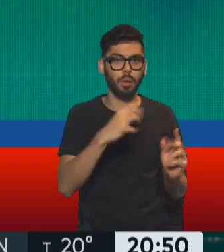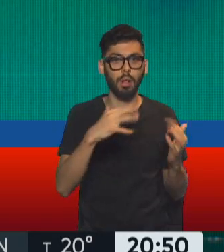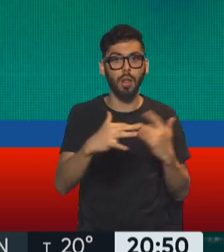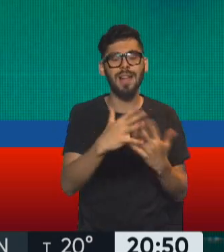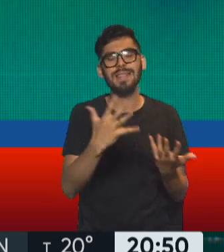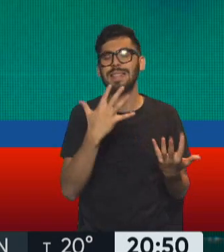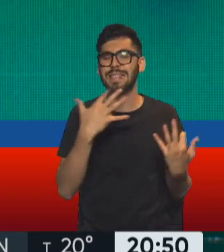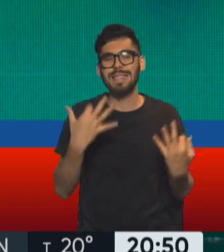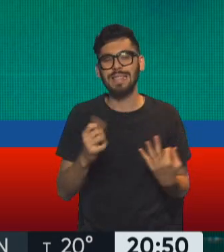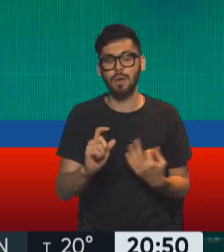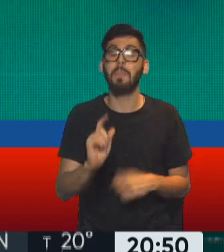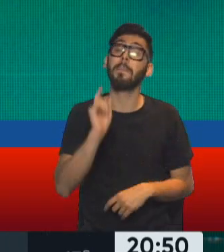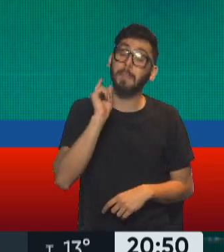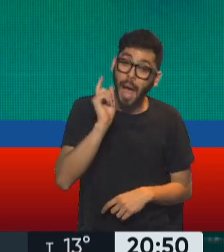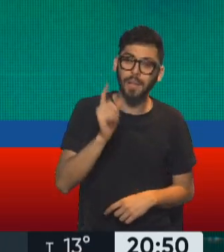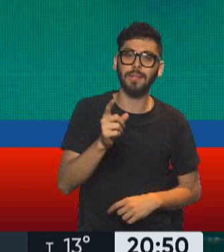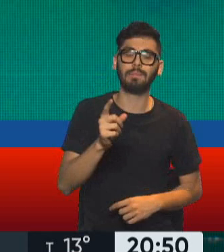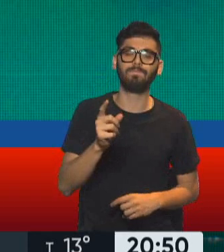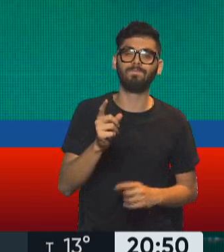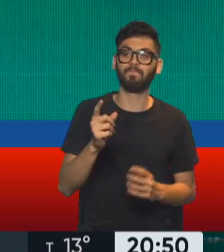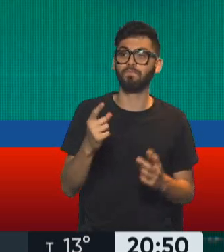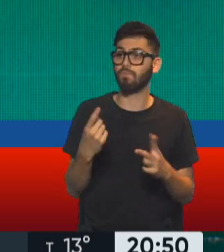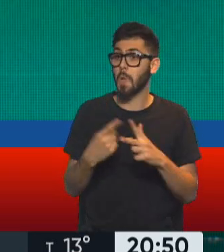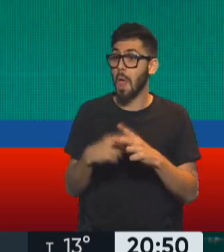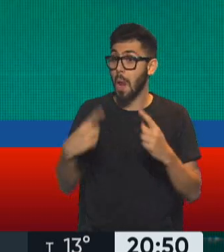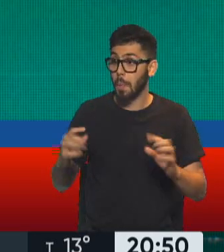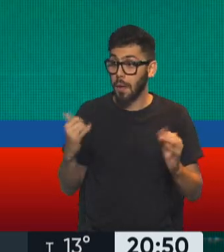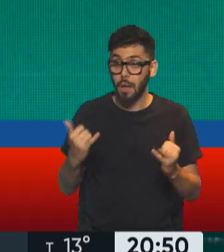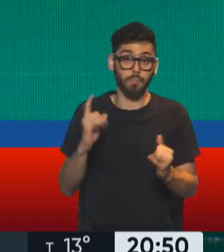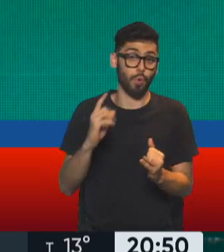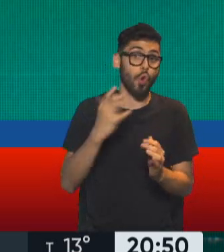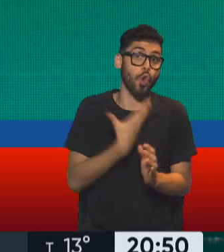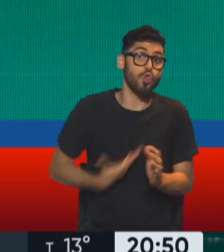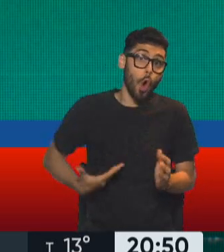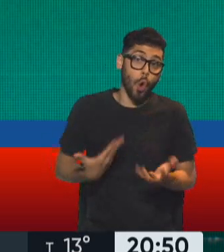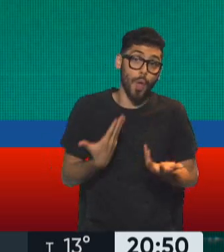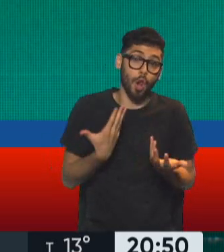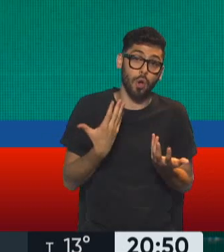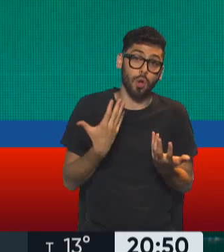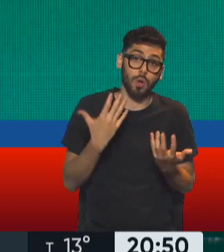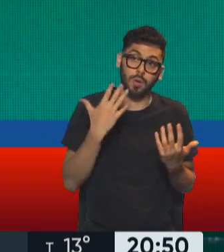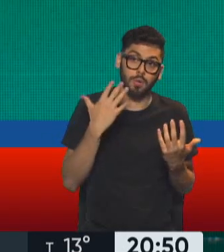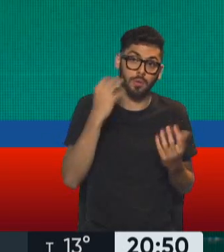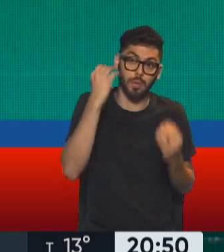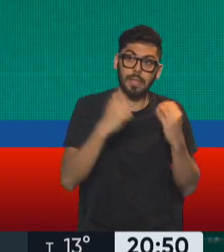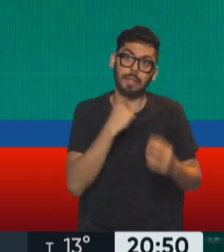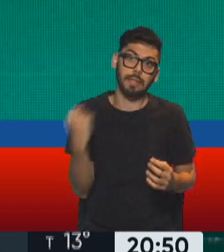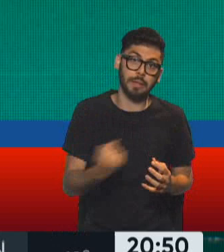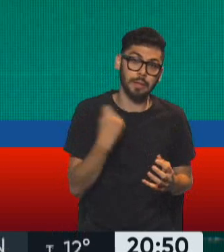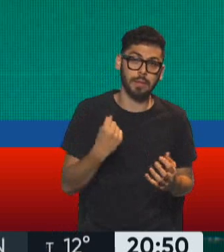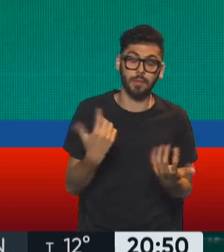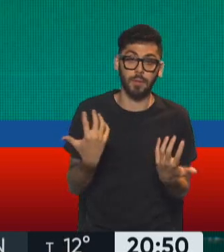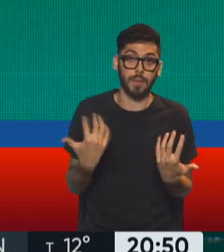además hay que decir que están todas las herramientas dadas y hay una preocupación del gobierno por justamente agilizar o acercar